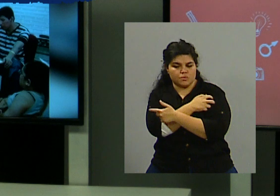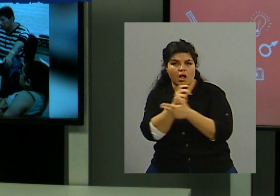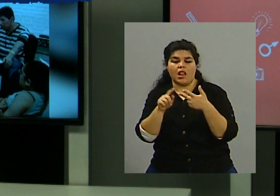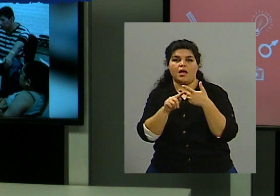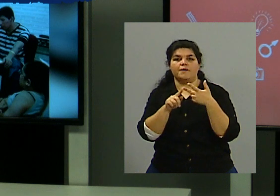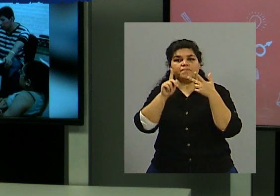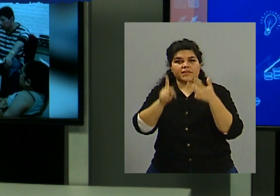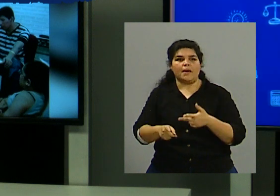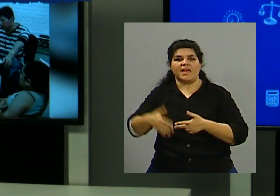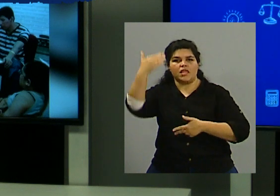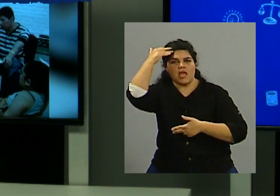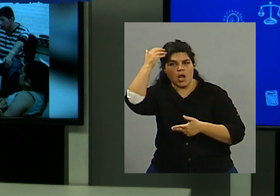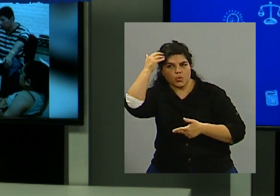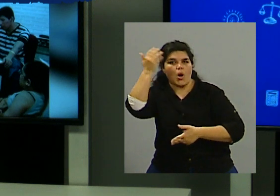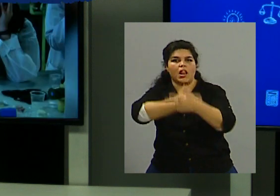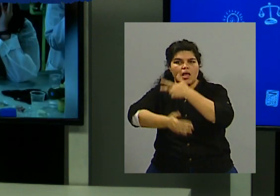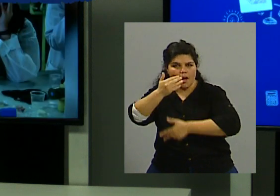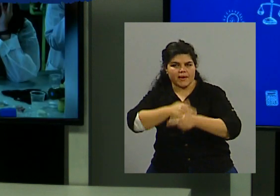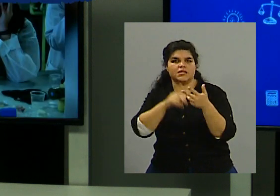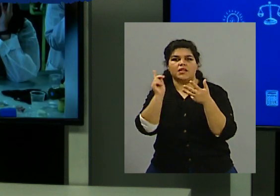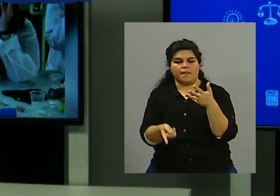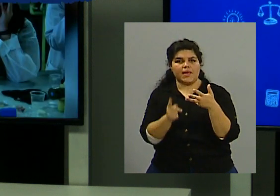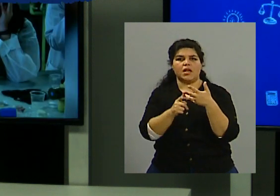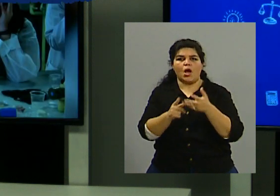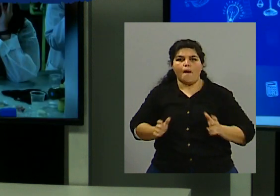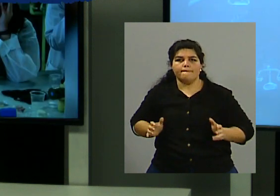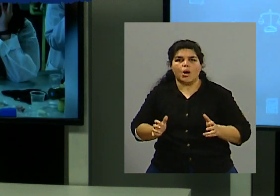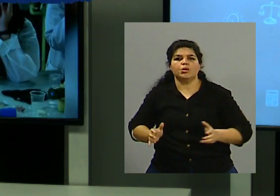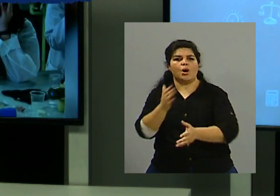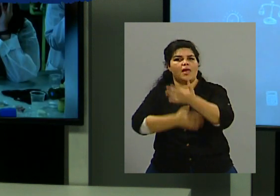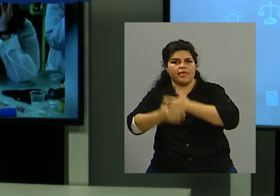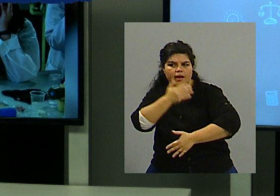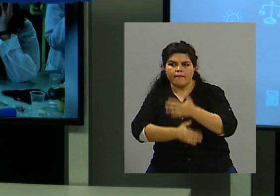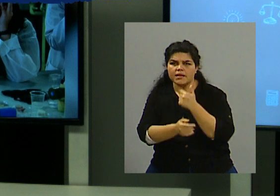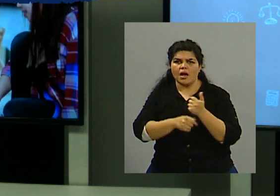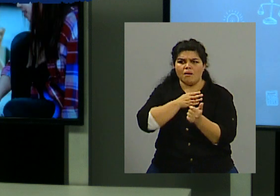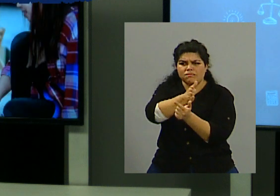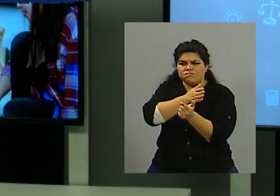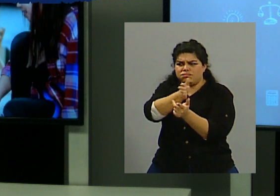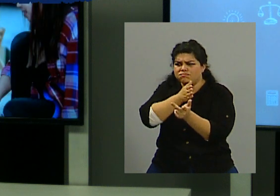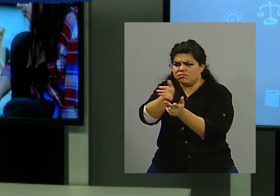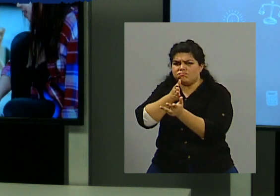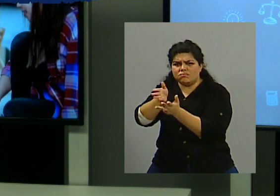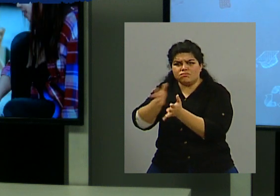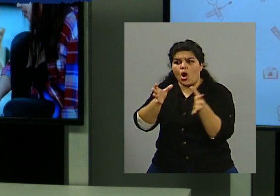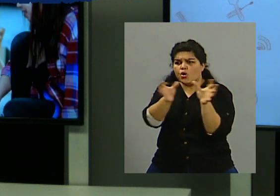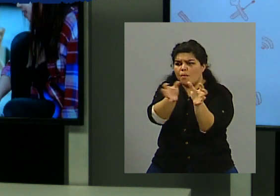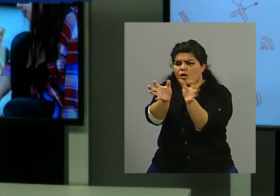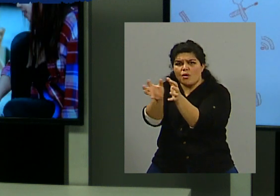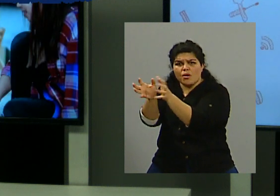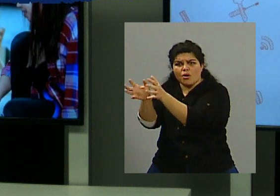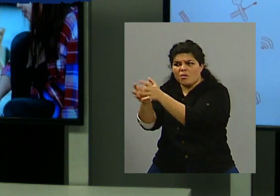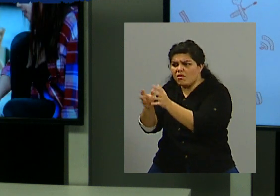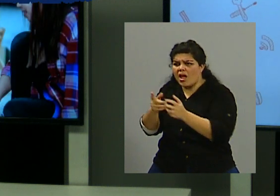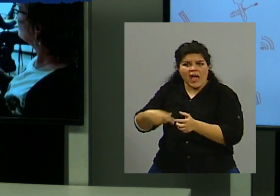hay colectivos con personas con discapacidad motora, y nunca son llamadas para ver qué piensan o qué